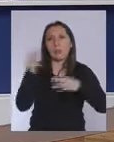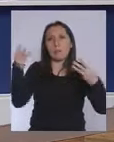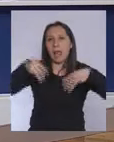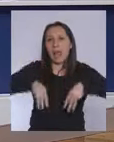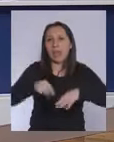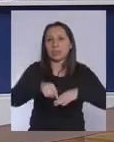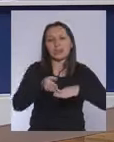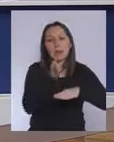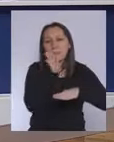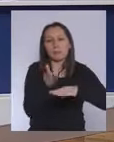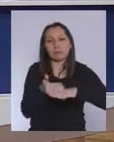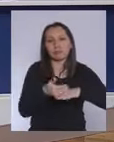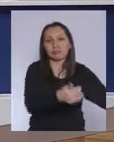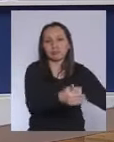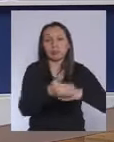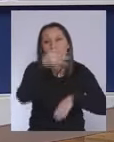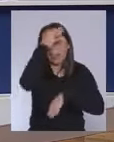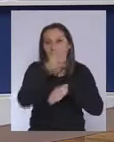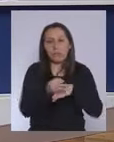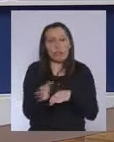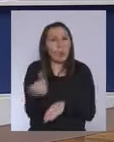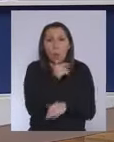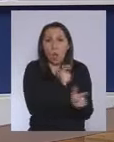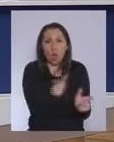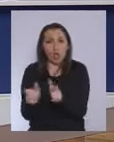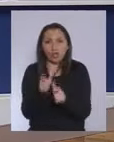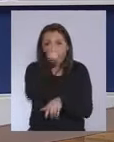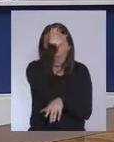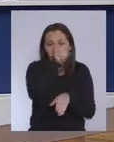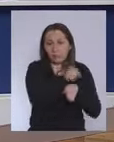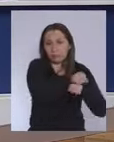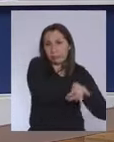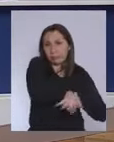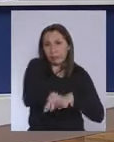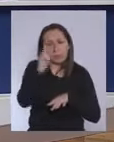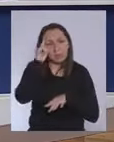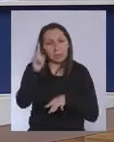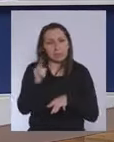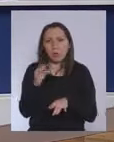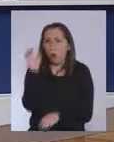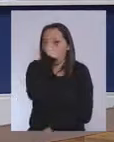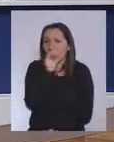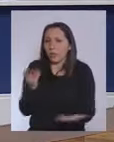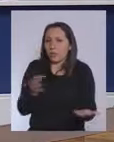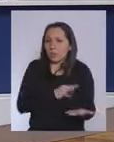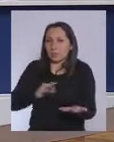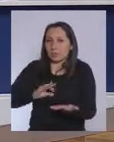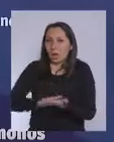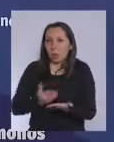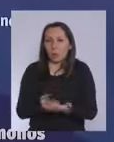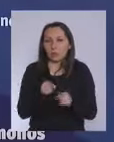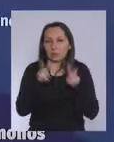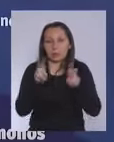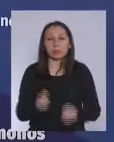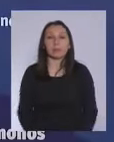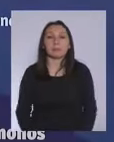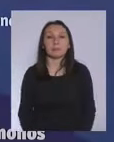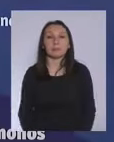argumento es que la enfermedad está fuera de control en argentina yo quería saber qué opina el minsal sobre esto muchas